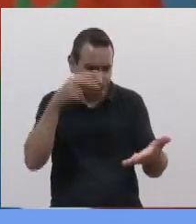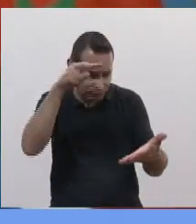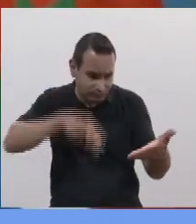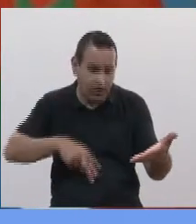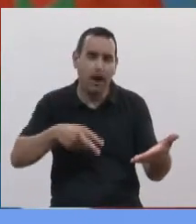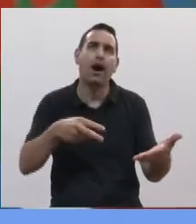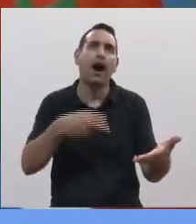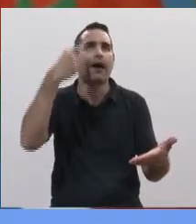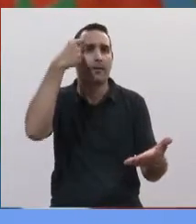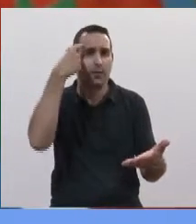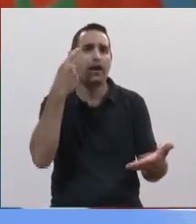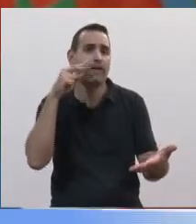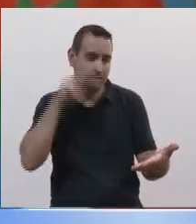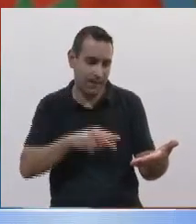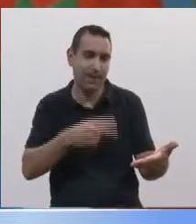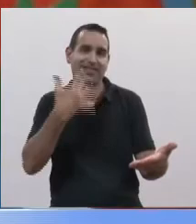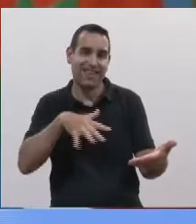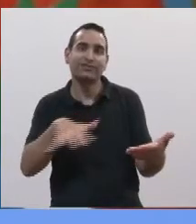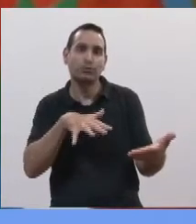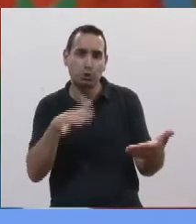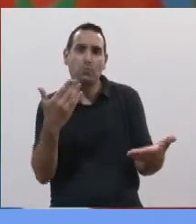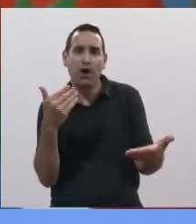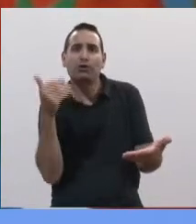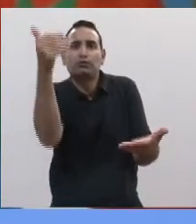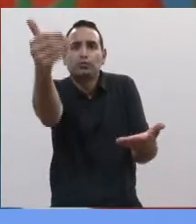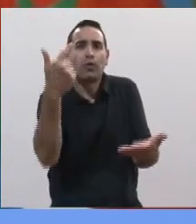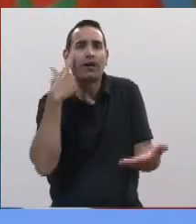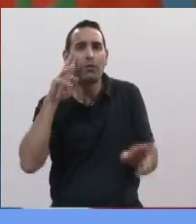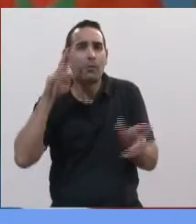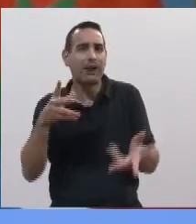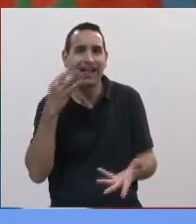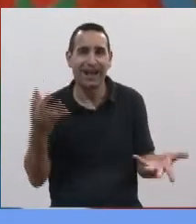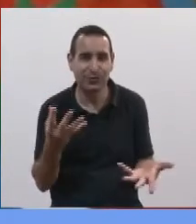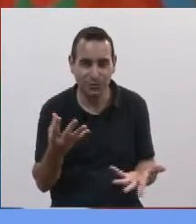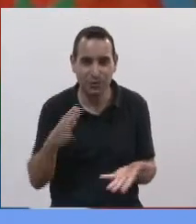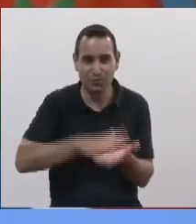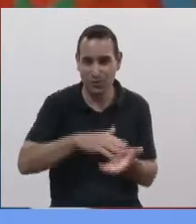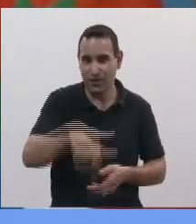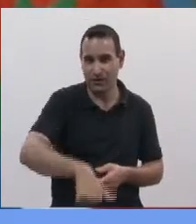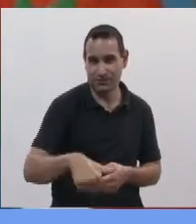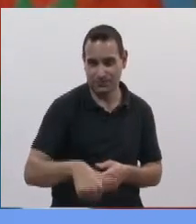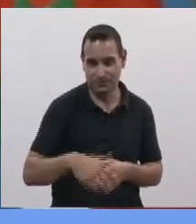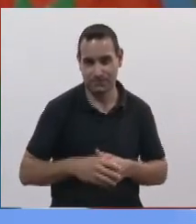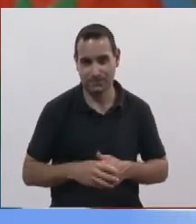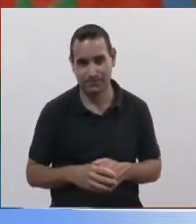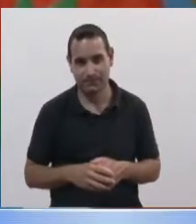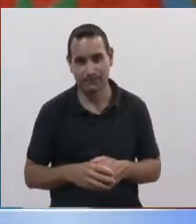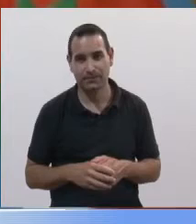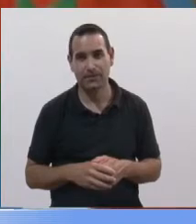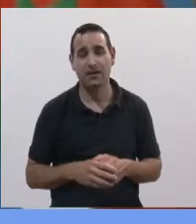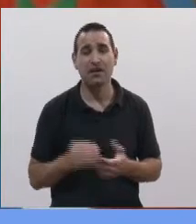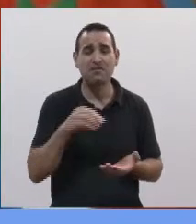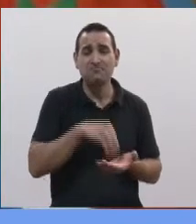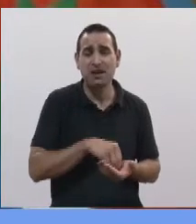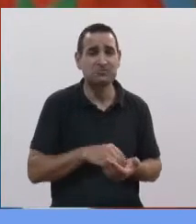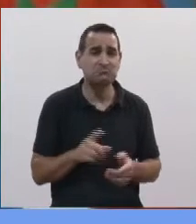una proyección sobre lo que nosotros estamos analizando en esta oportunidad. Tampoco